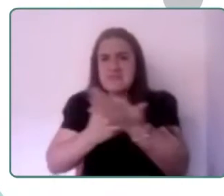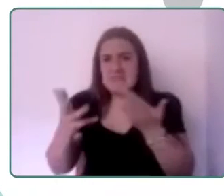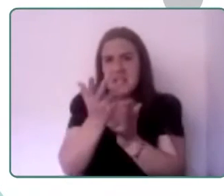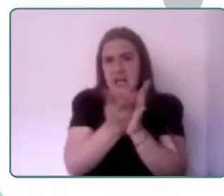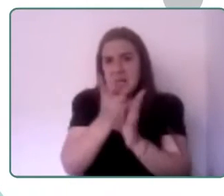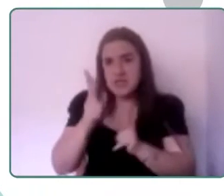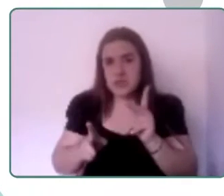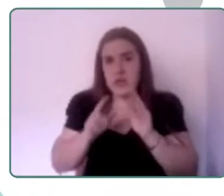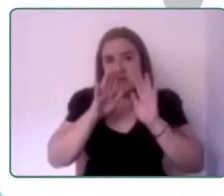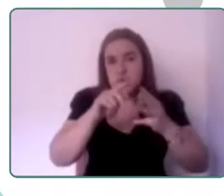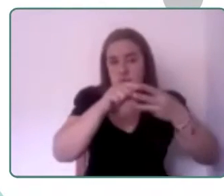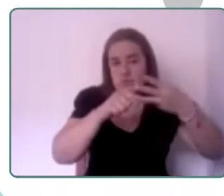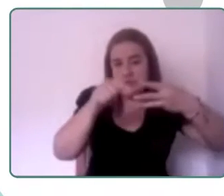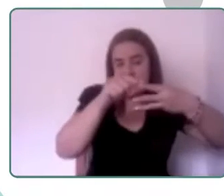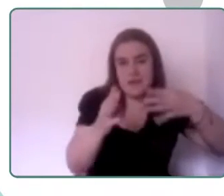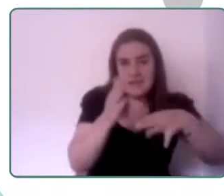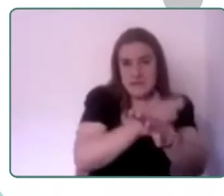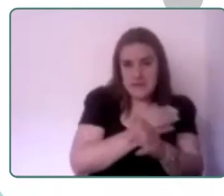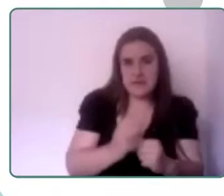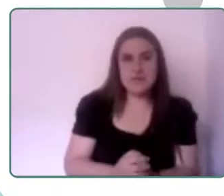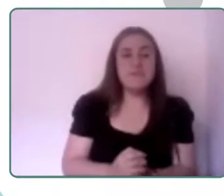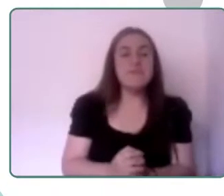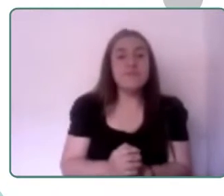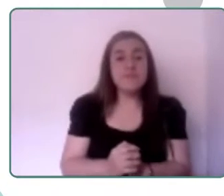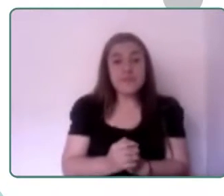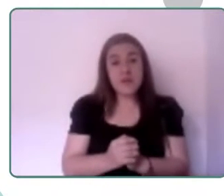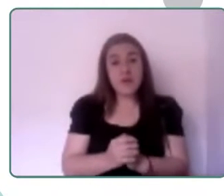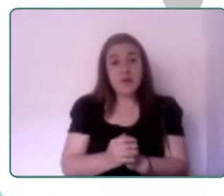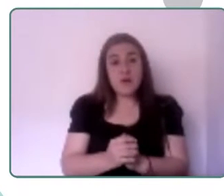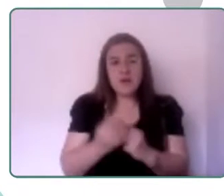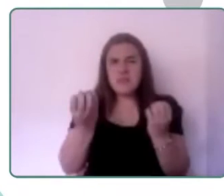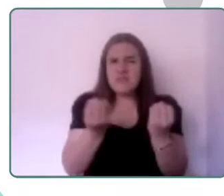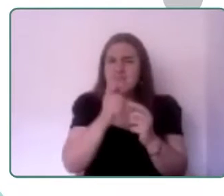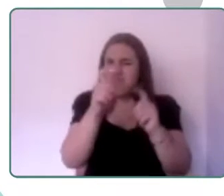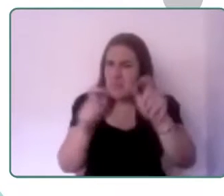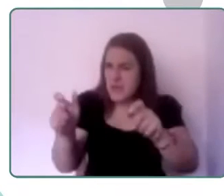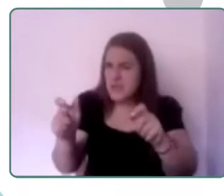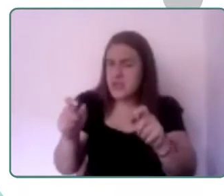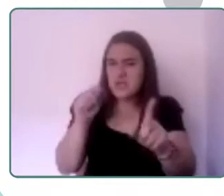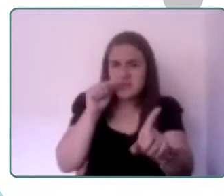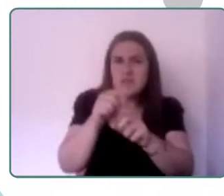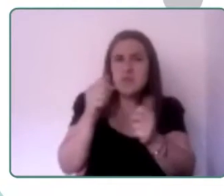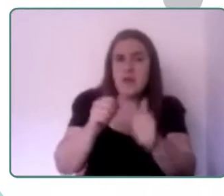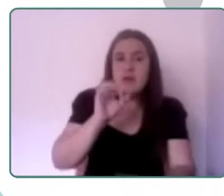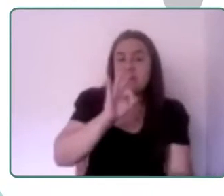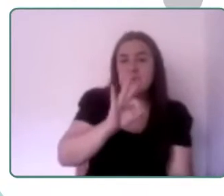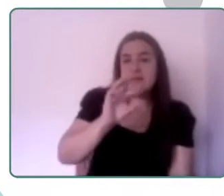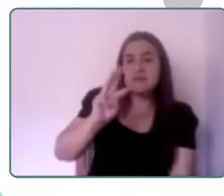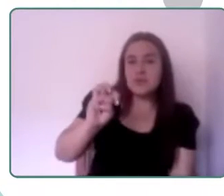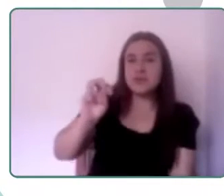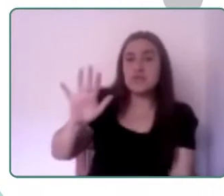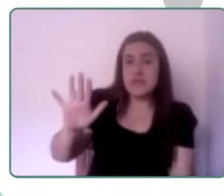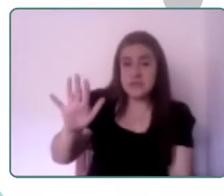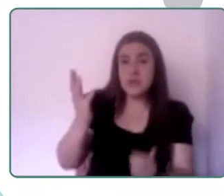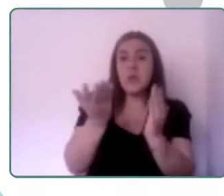mismas dimensiones. La población y muestra abordada fueron 385 estudiantes de pregrado de la